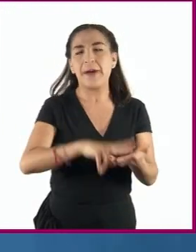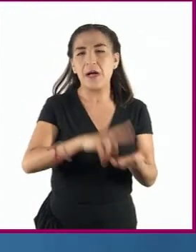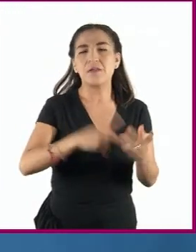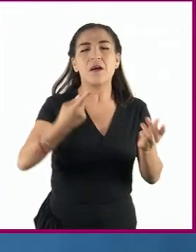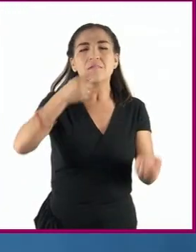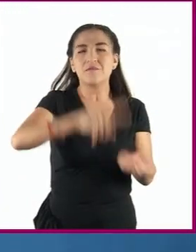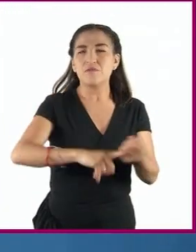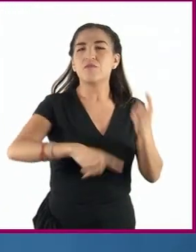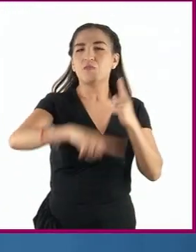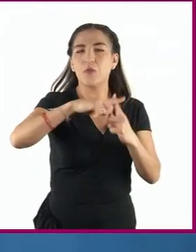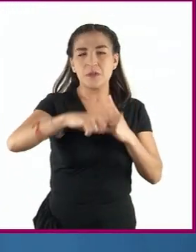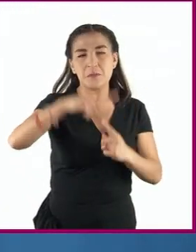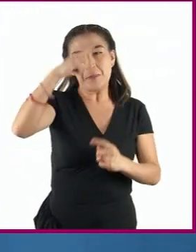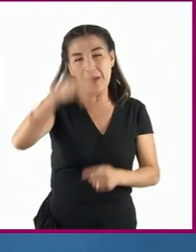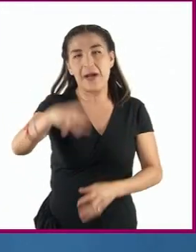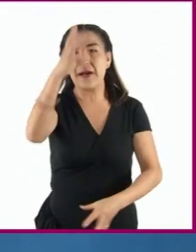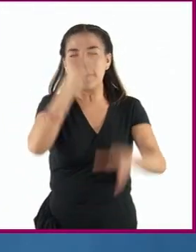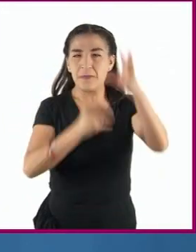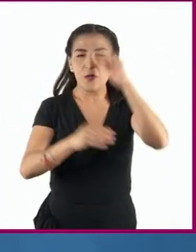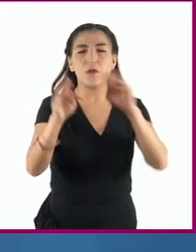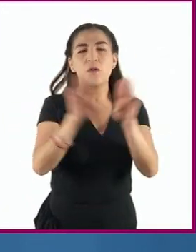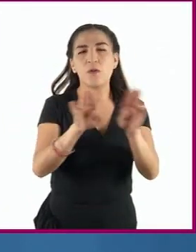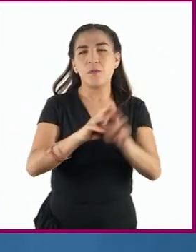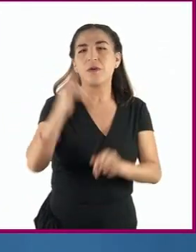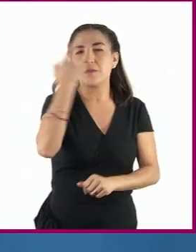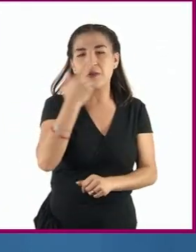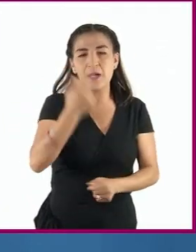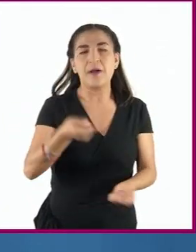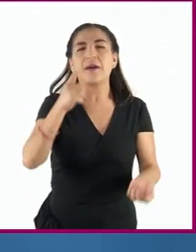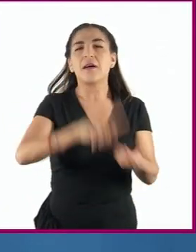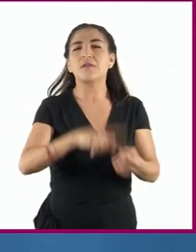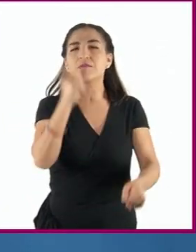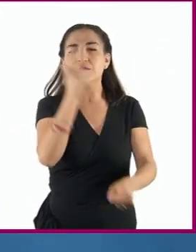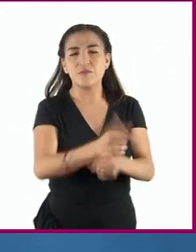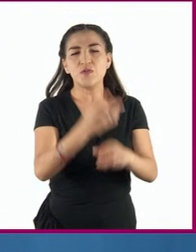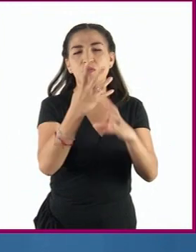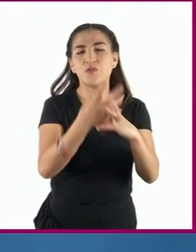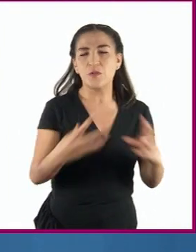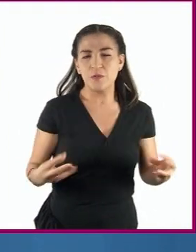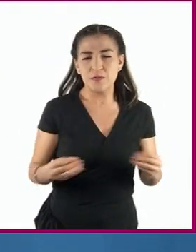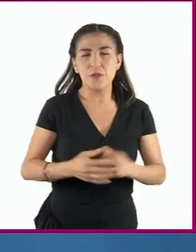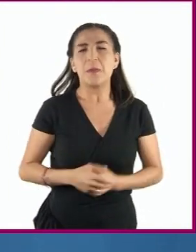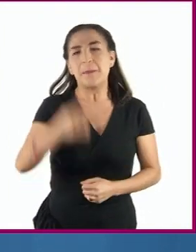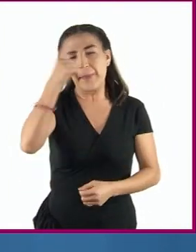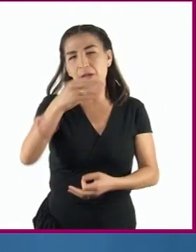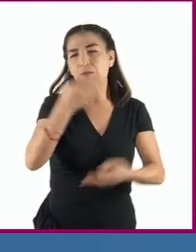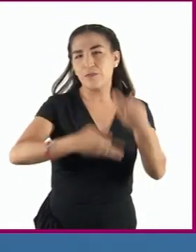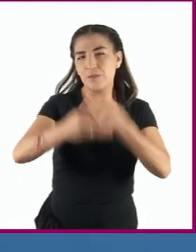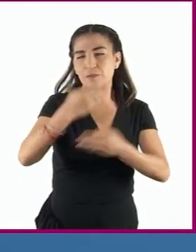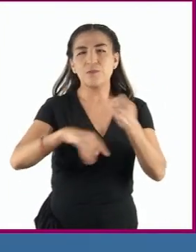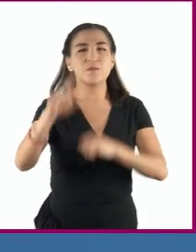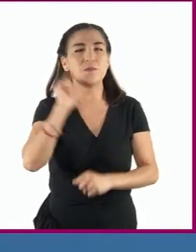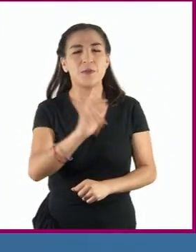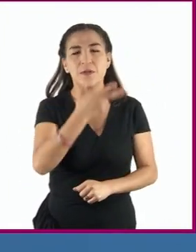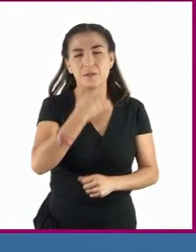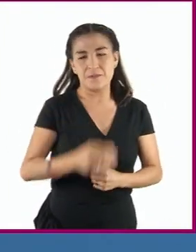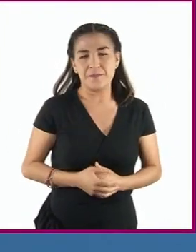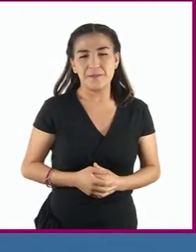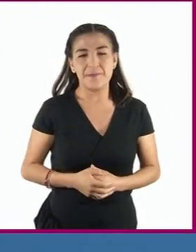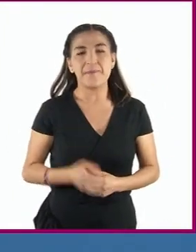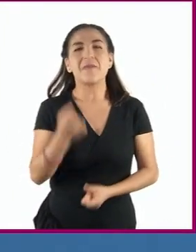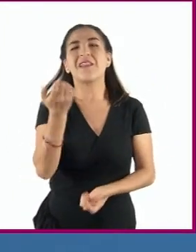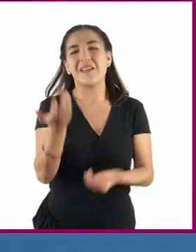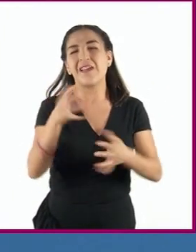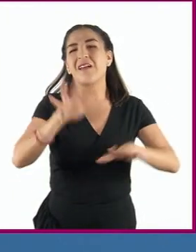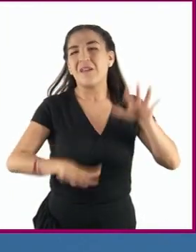del conflicto para aprender a analizar y encontrar soluciones para todas y todos. En algunas